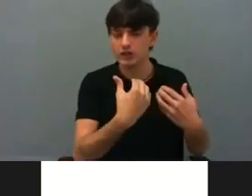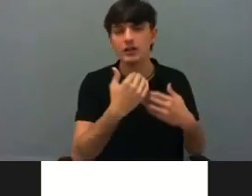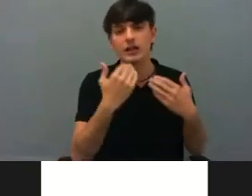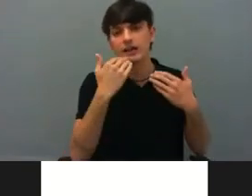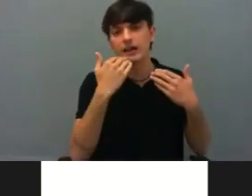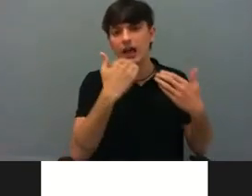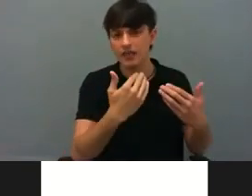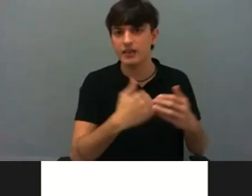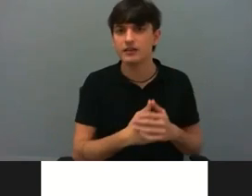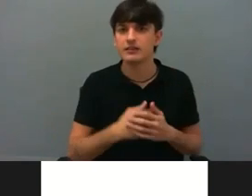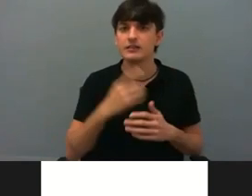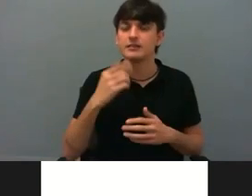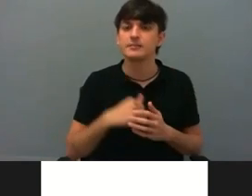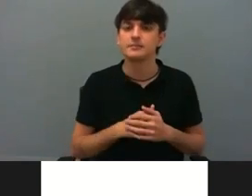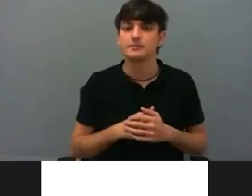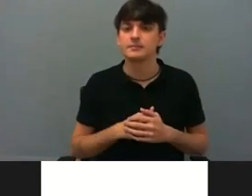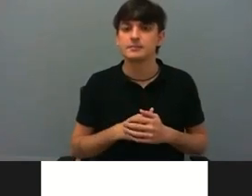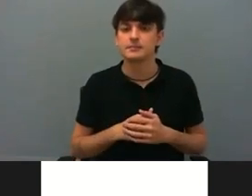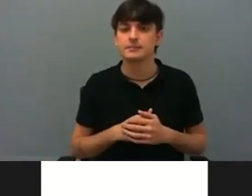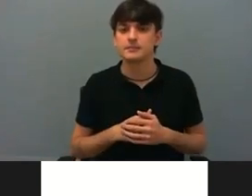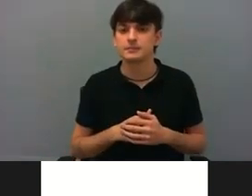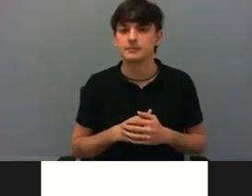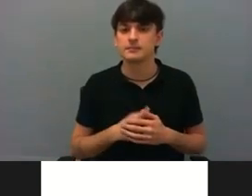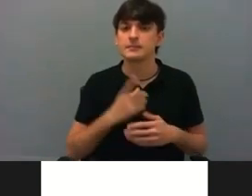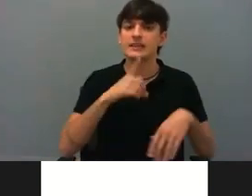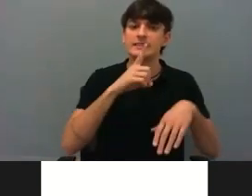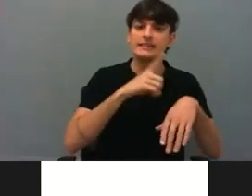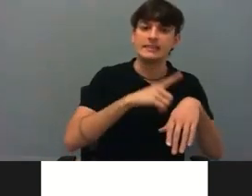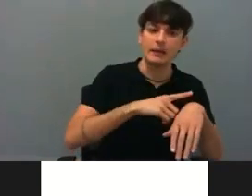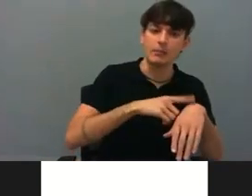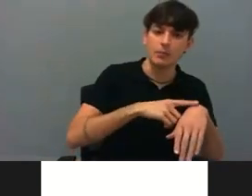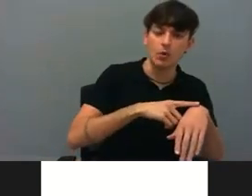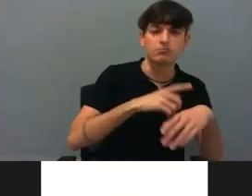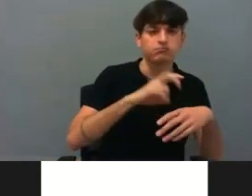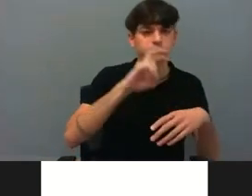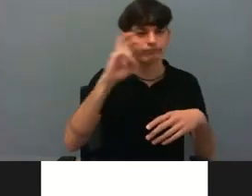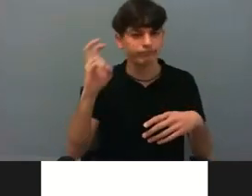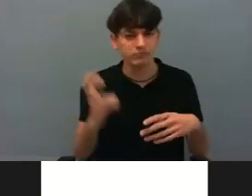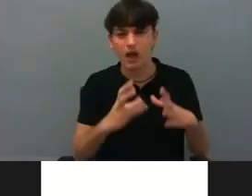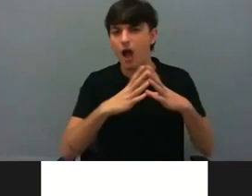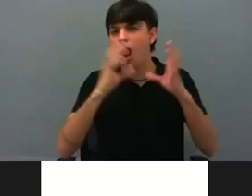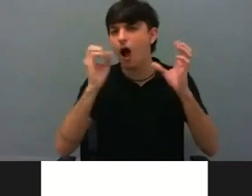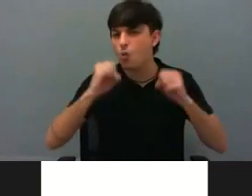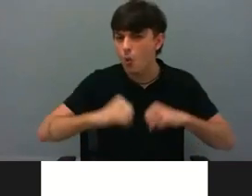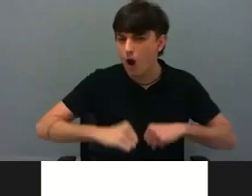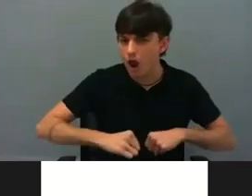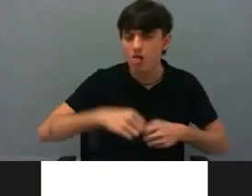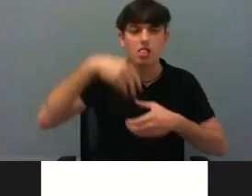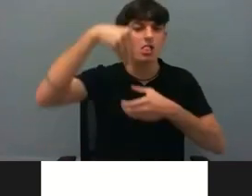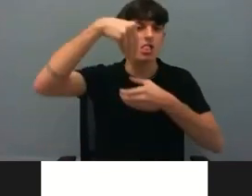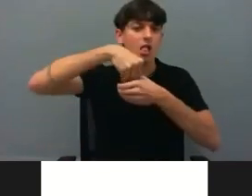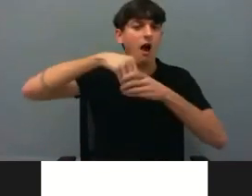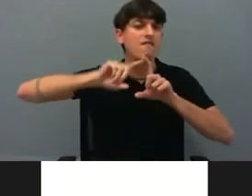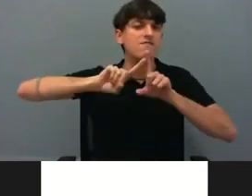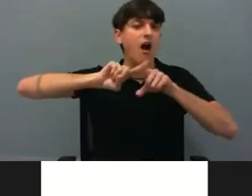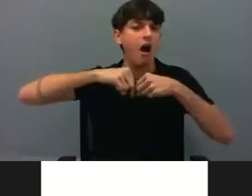el tiempo, Cronos y Kairos, de ese ser equipo y de los acuerdos y los pactos que dentro de la unidad familiar